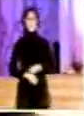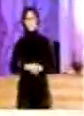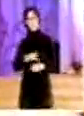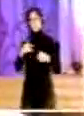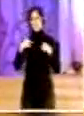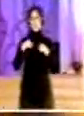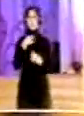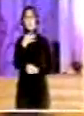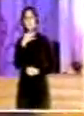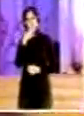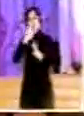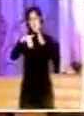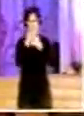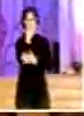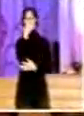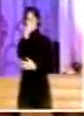ves